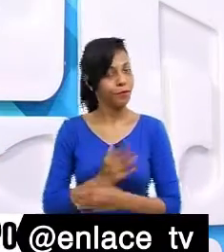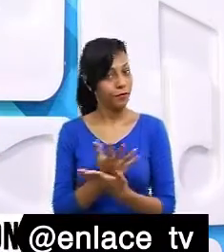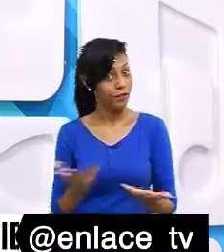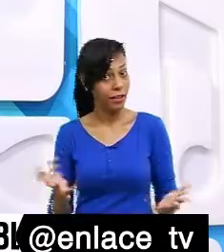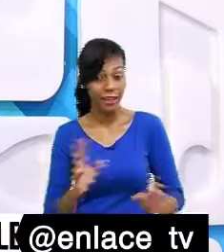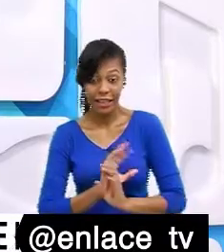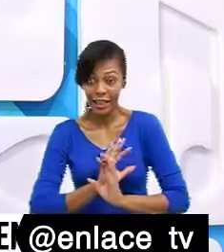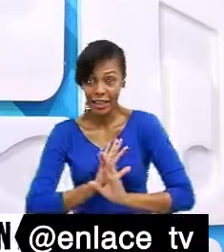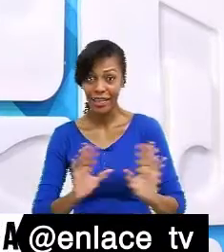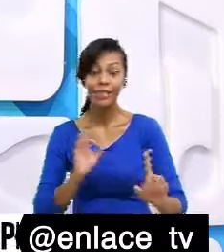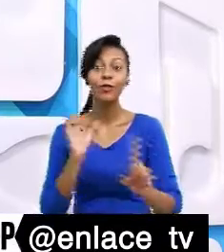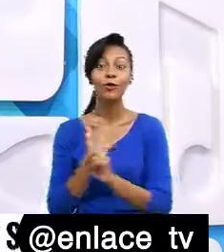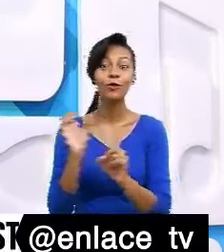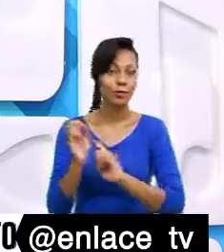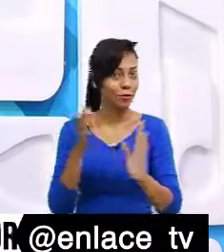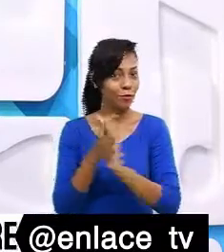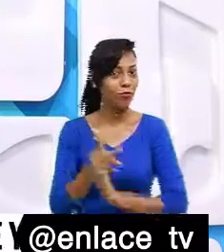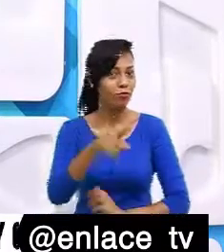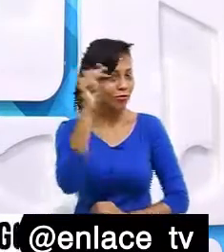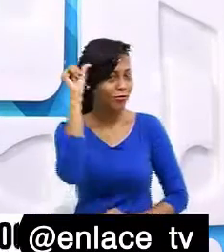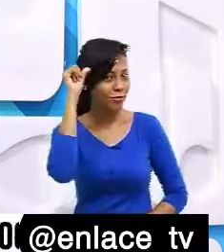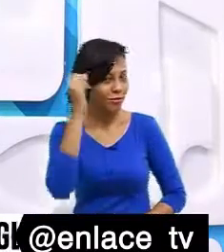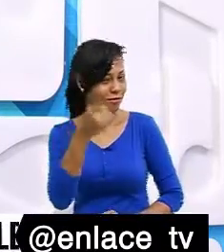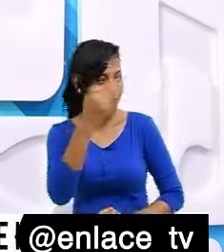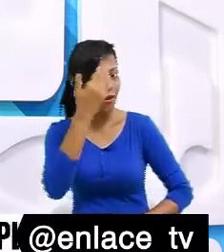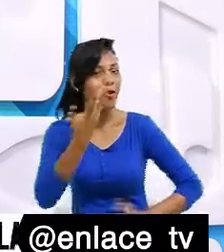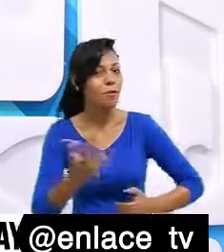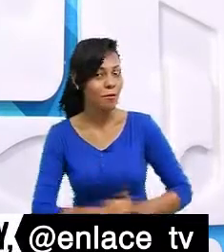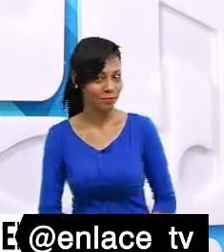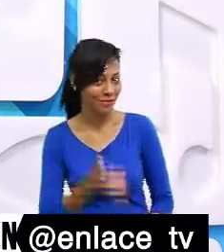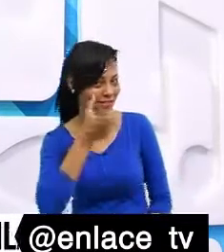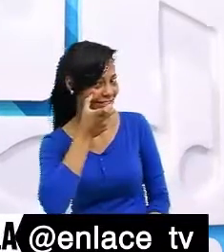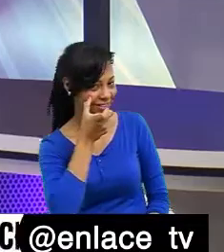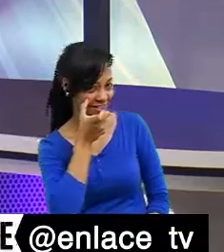culturales y del entretenimiento, pero les recuerdo que ustedes quedan en la mitad.